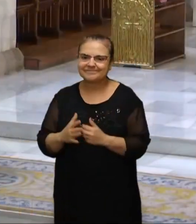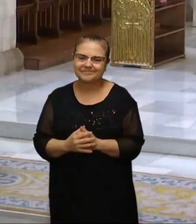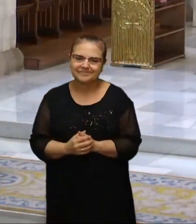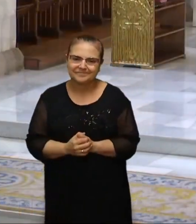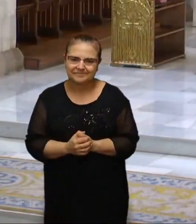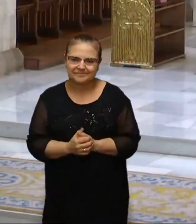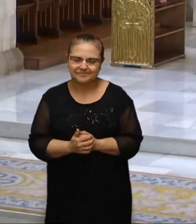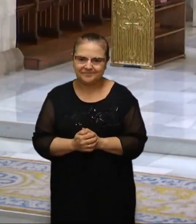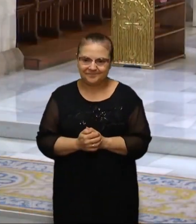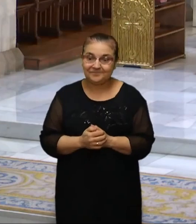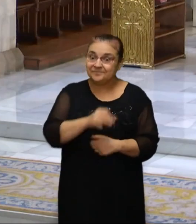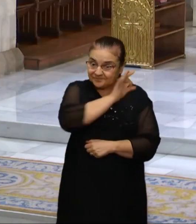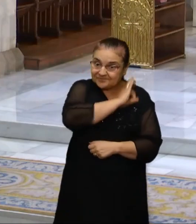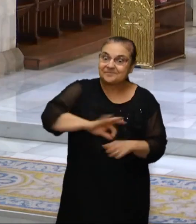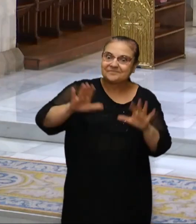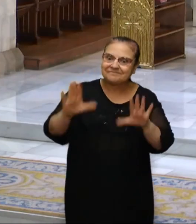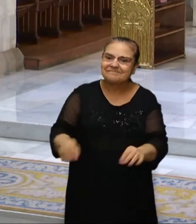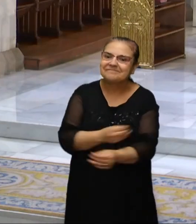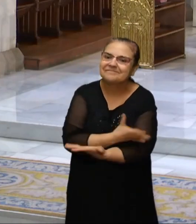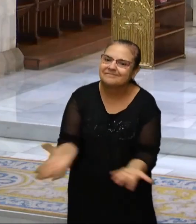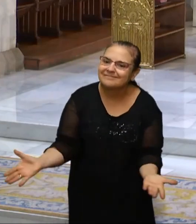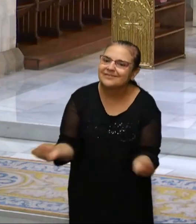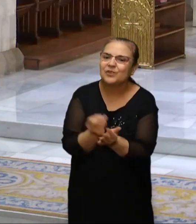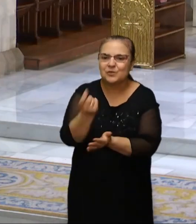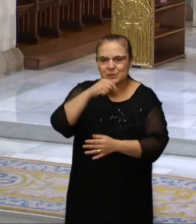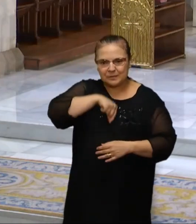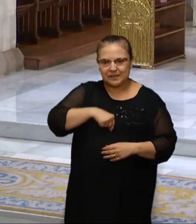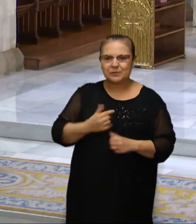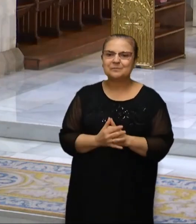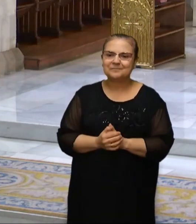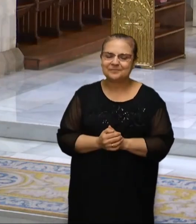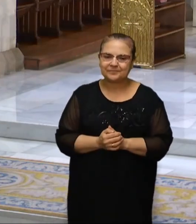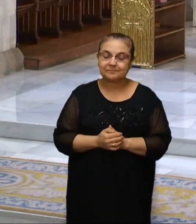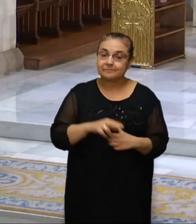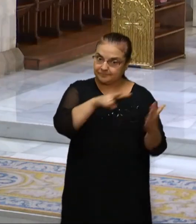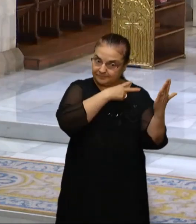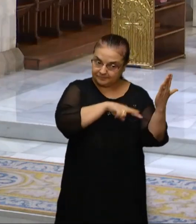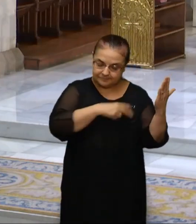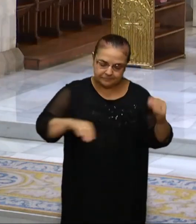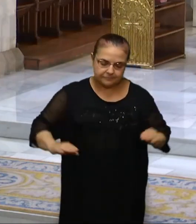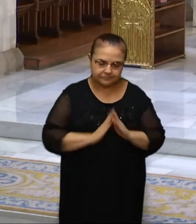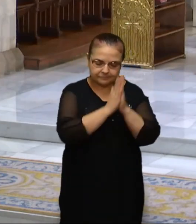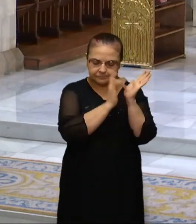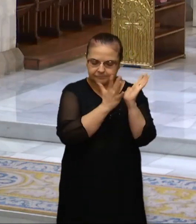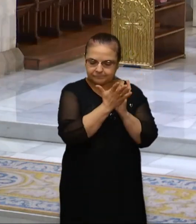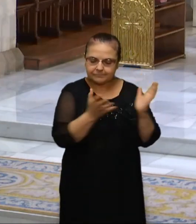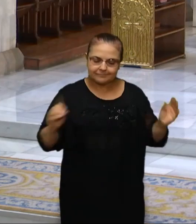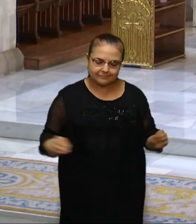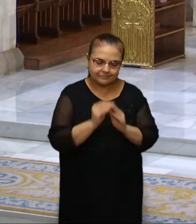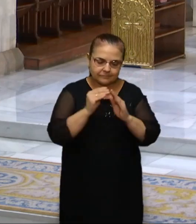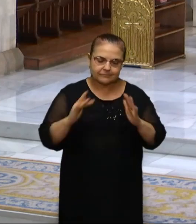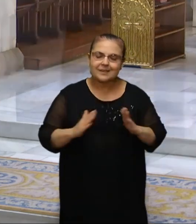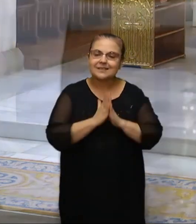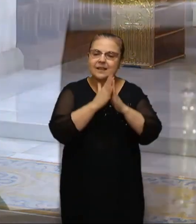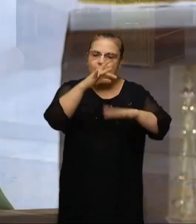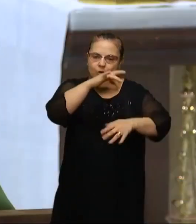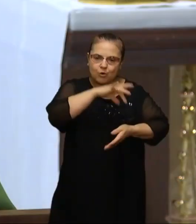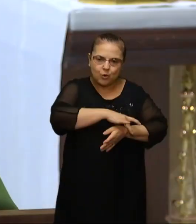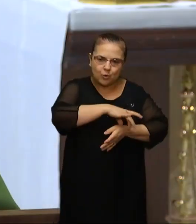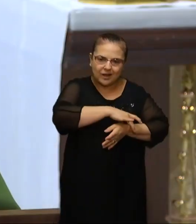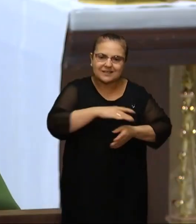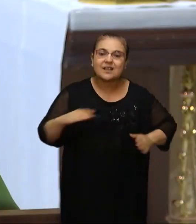Aleluya el Señor esté con vosotros lectura del Santo Evangelio según San